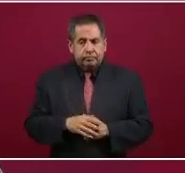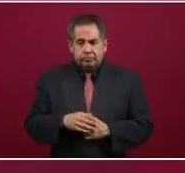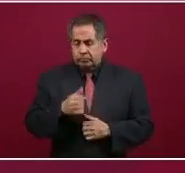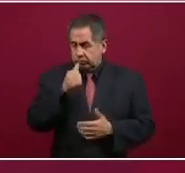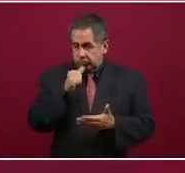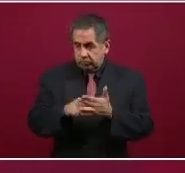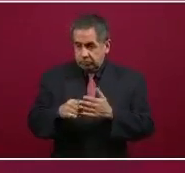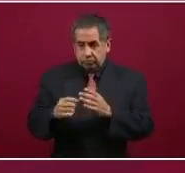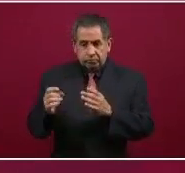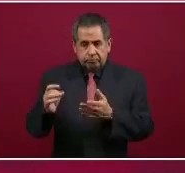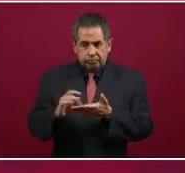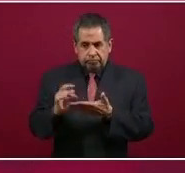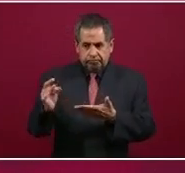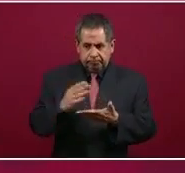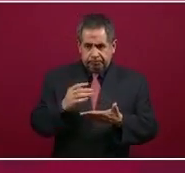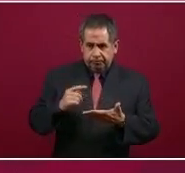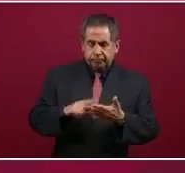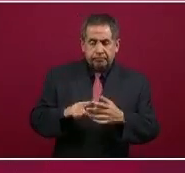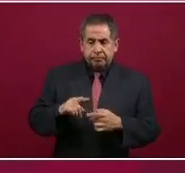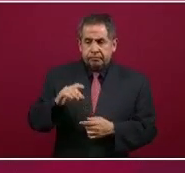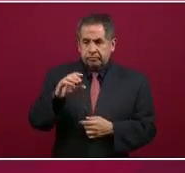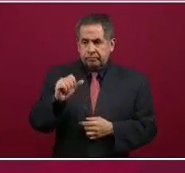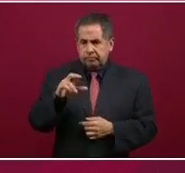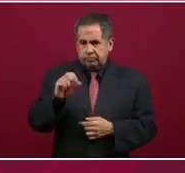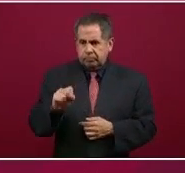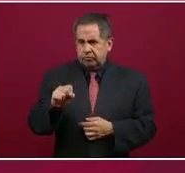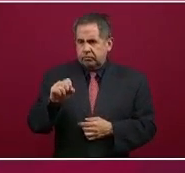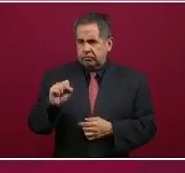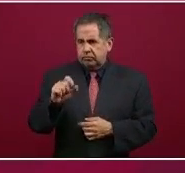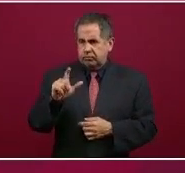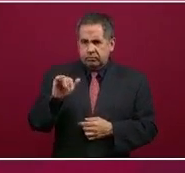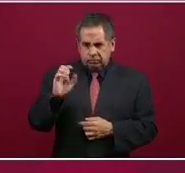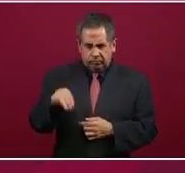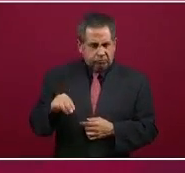mensaje de Carlos Slim